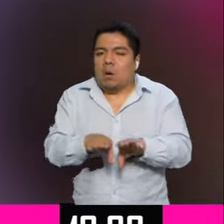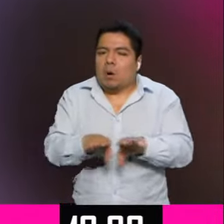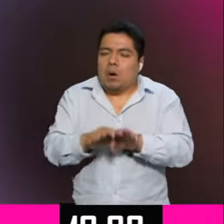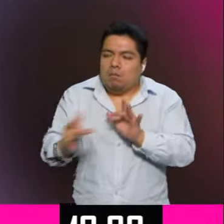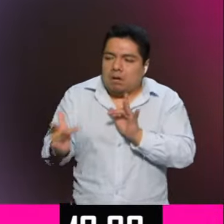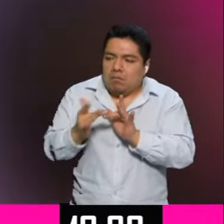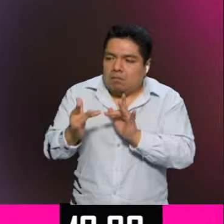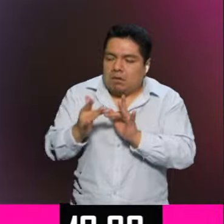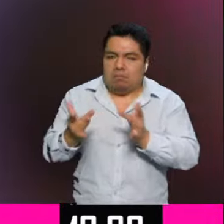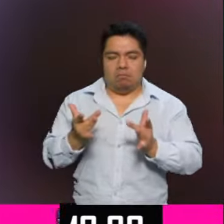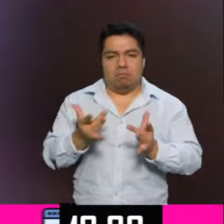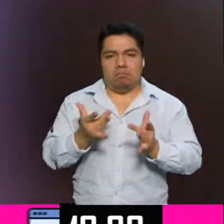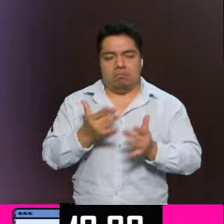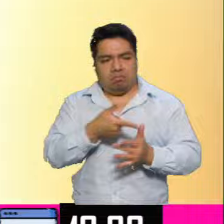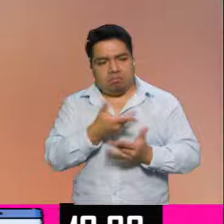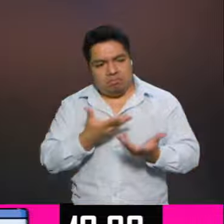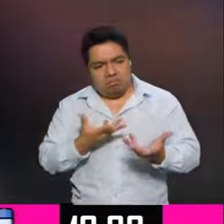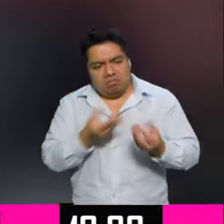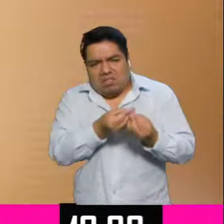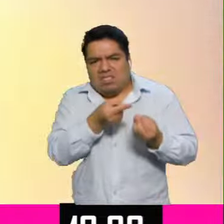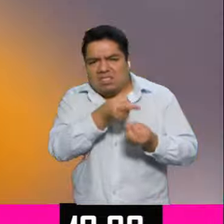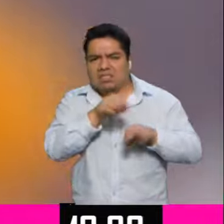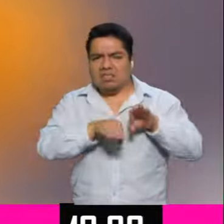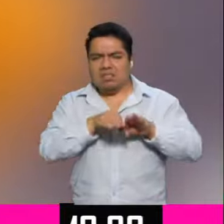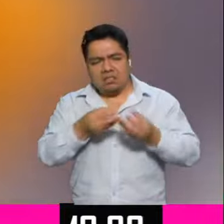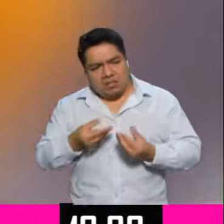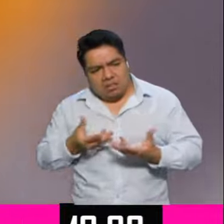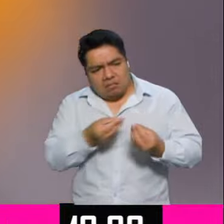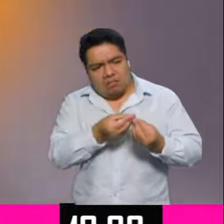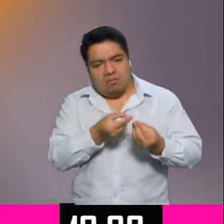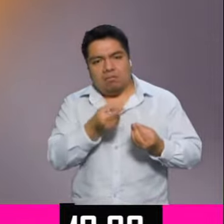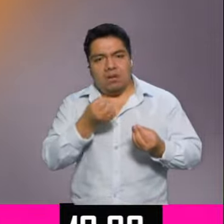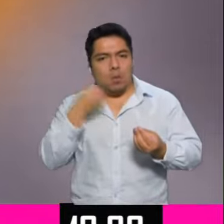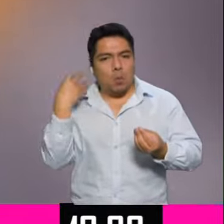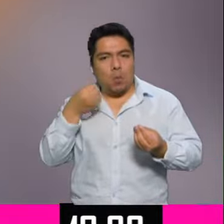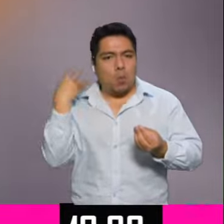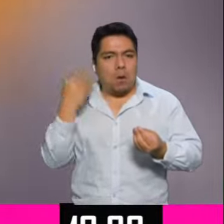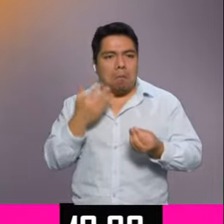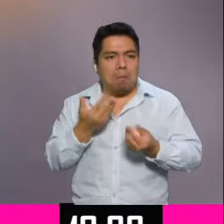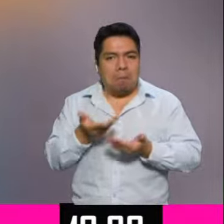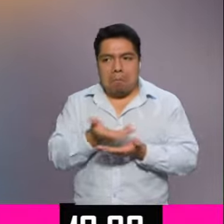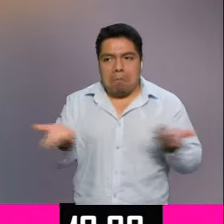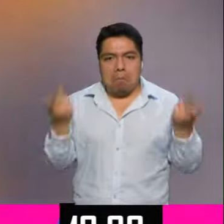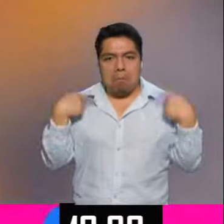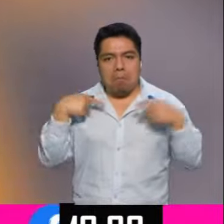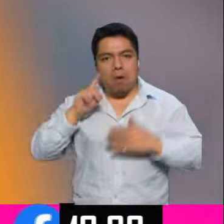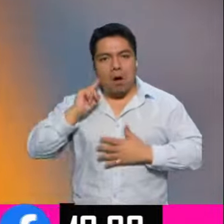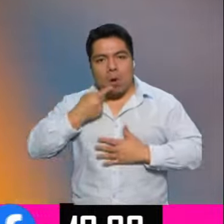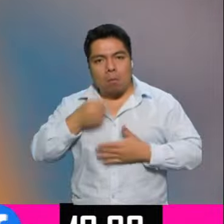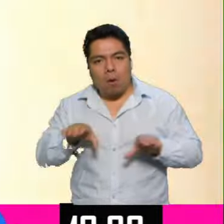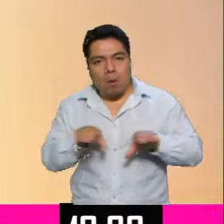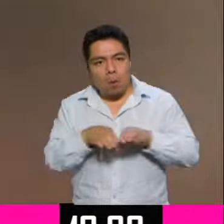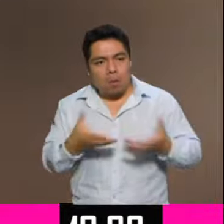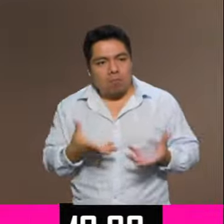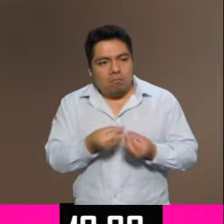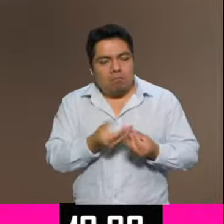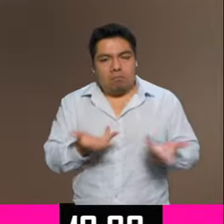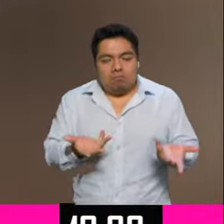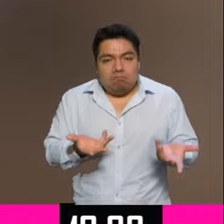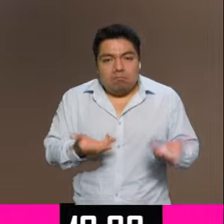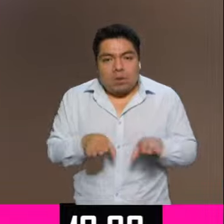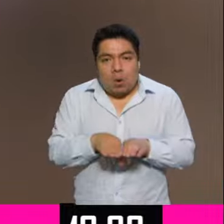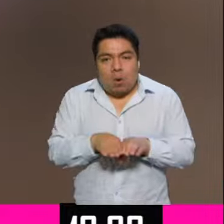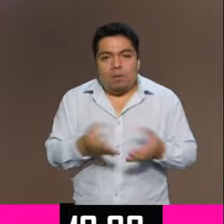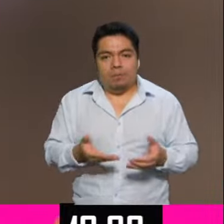vemos y oímos. Pero ¿ustedes cómo hacen para llevarle este tipo de espectáculo justo a las personas sordas? Integramos, como ya lo